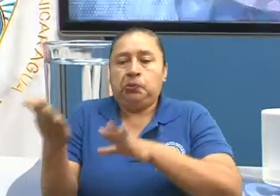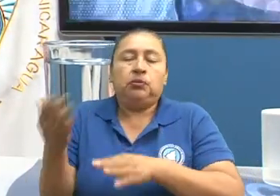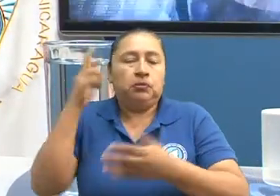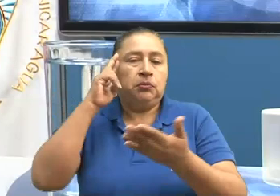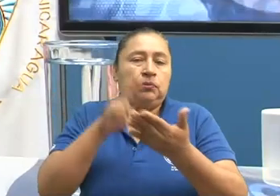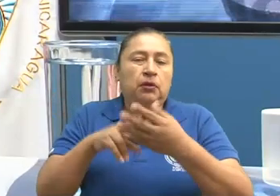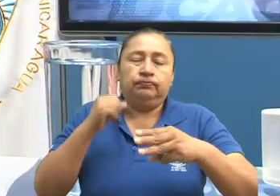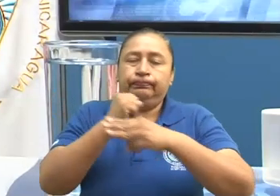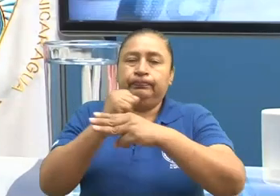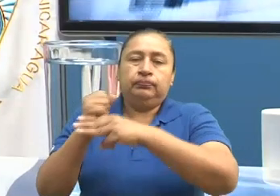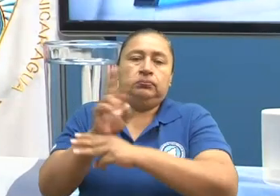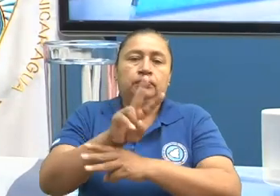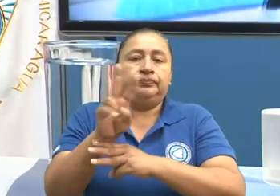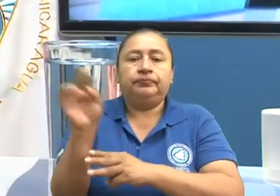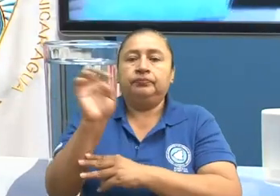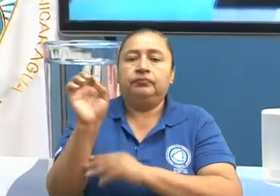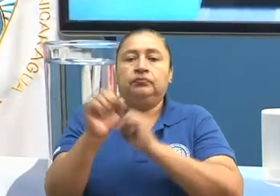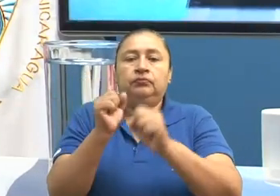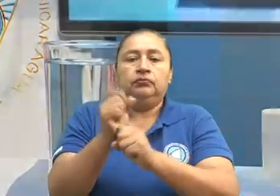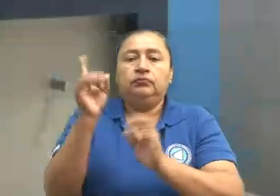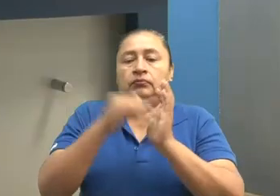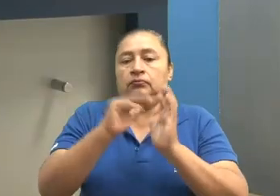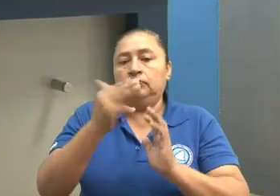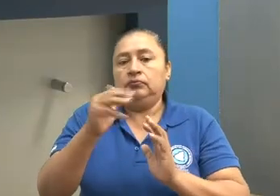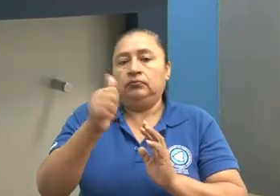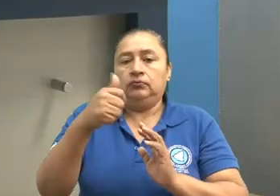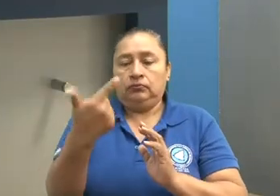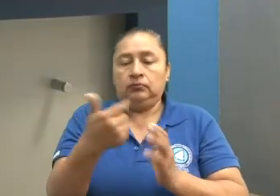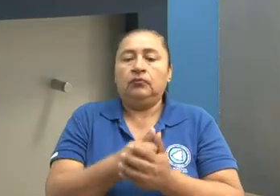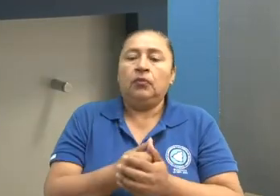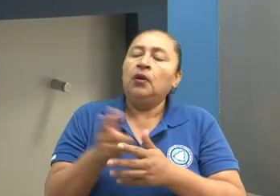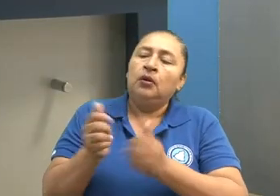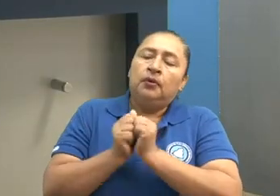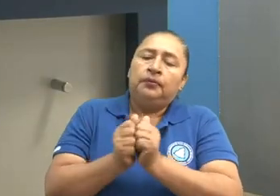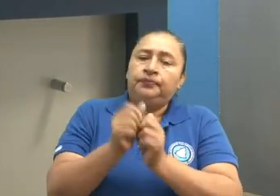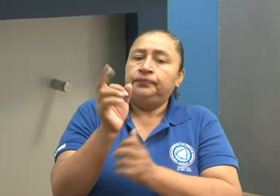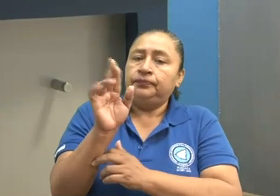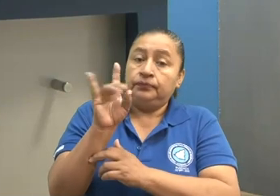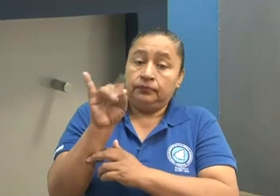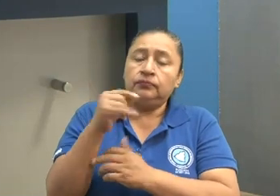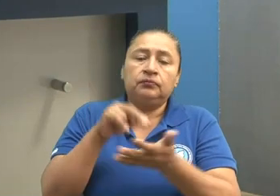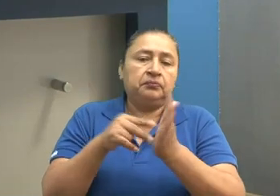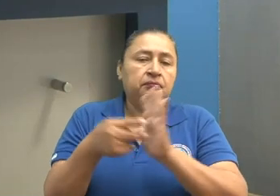masacre del 22 de enero de 1967. Compañero Freddy, entender lo que implica en